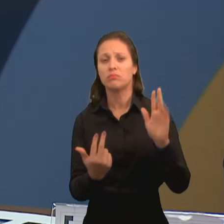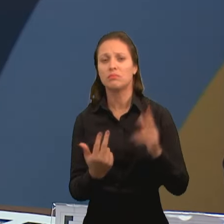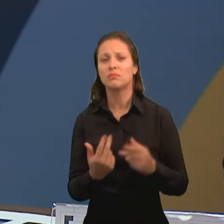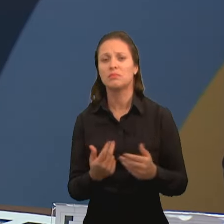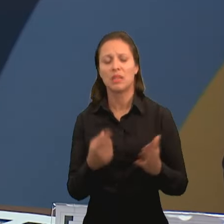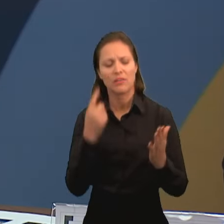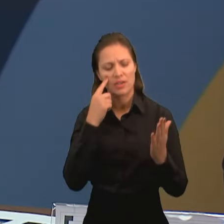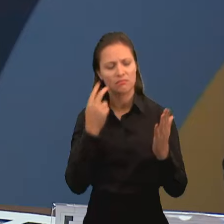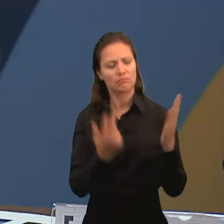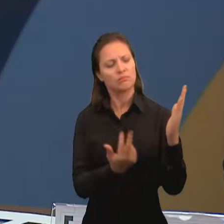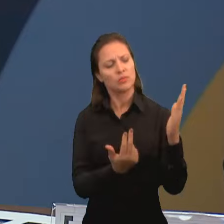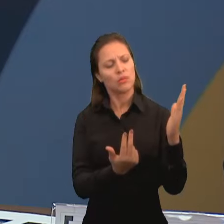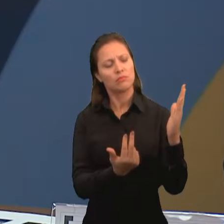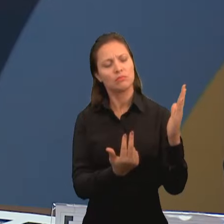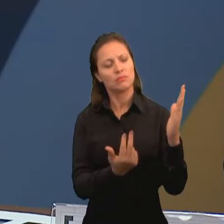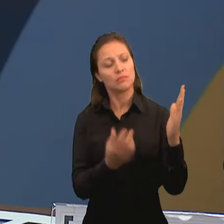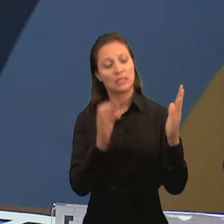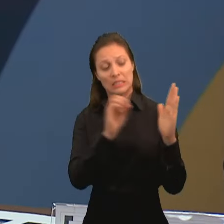al rótulo real,